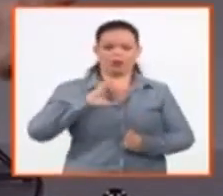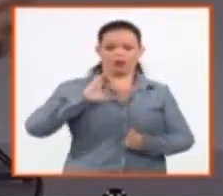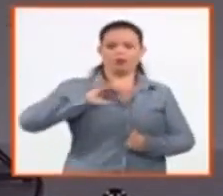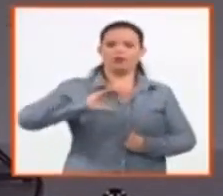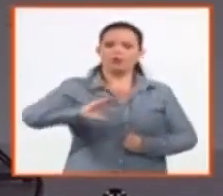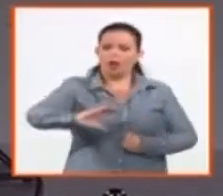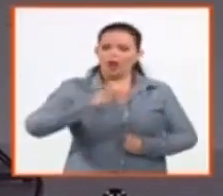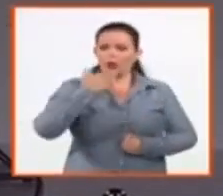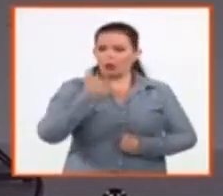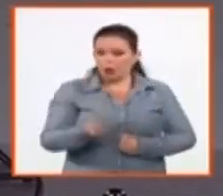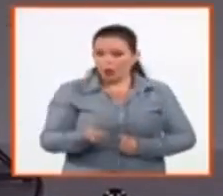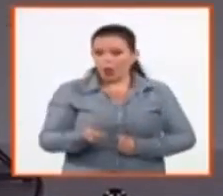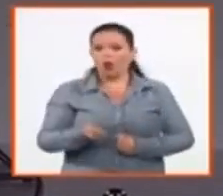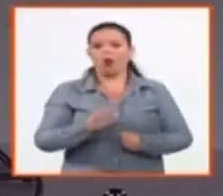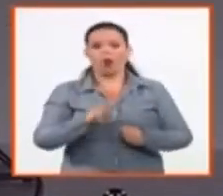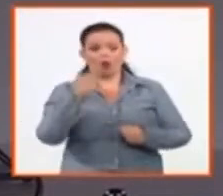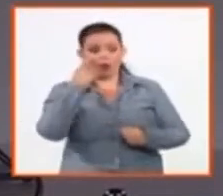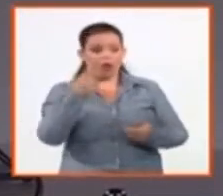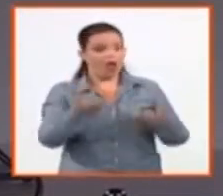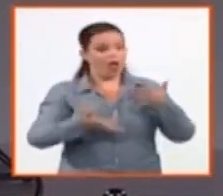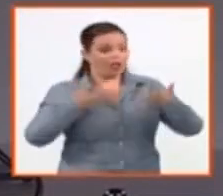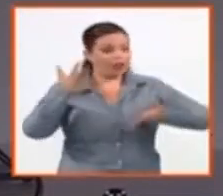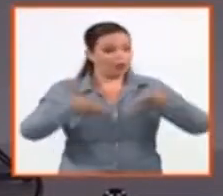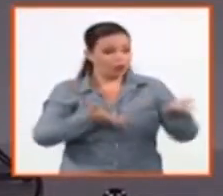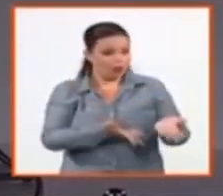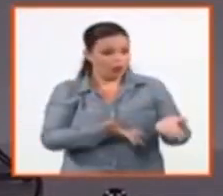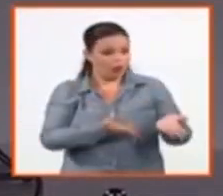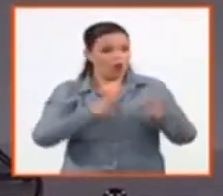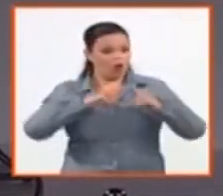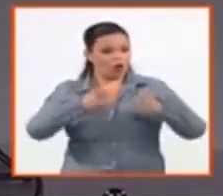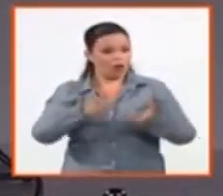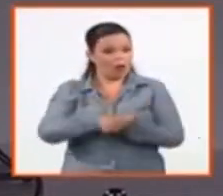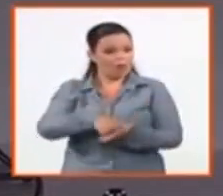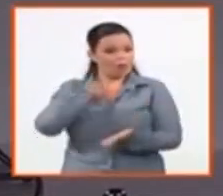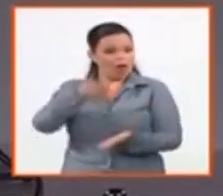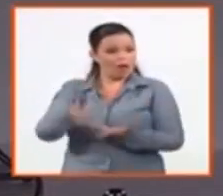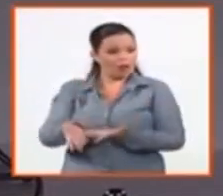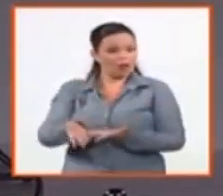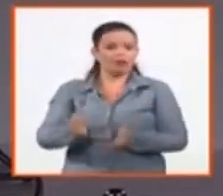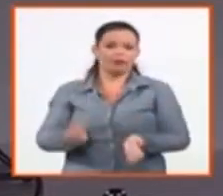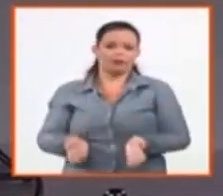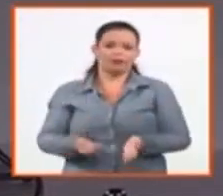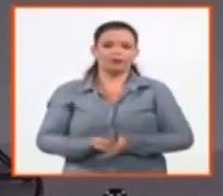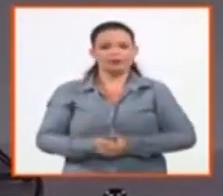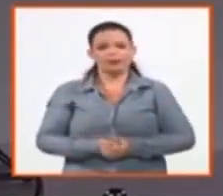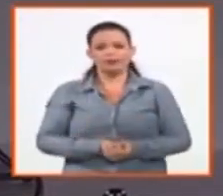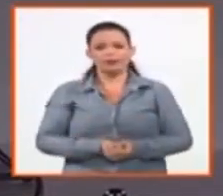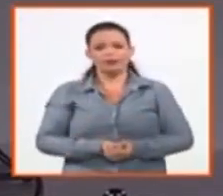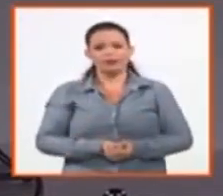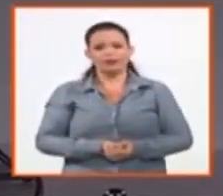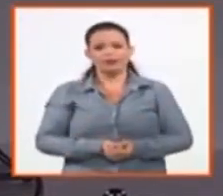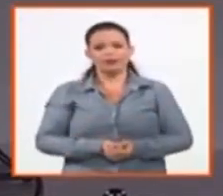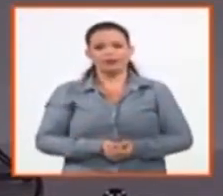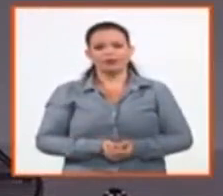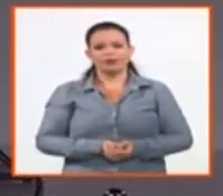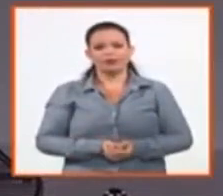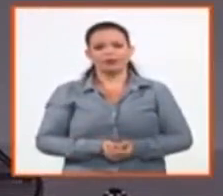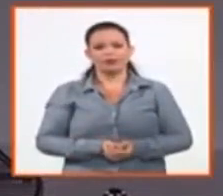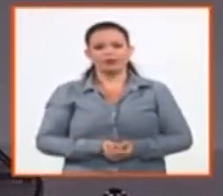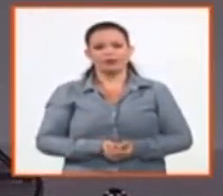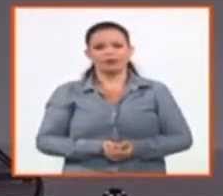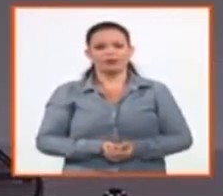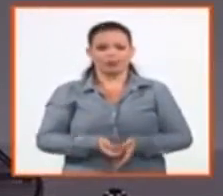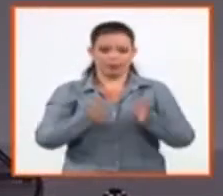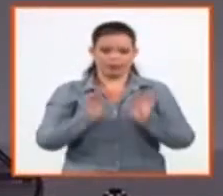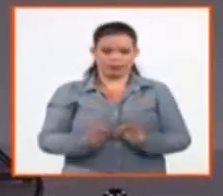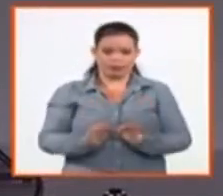estructura, ya inclusive nombraron un ministro de defensa, el nuevo gobierno que se anunció hoy por la tarde, o sea, por la tarde